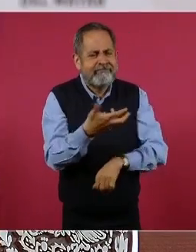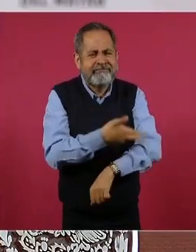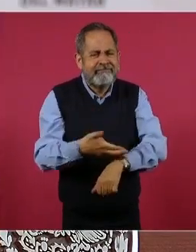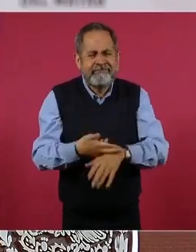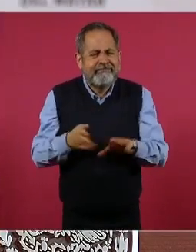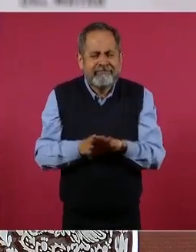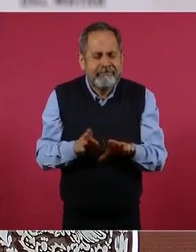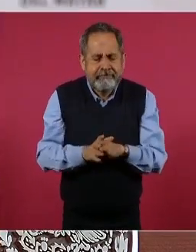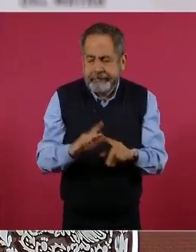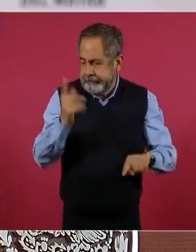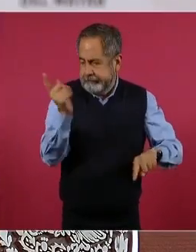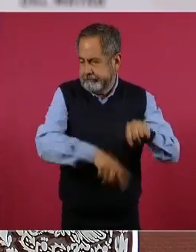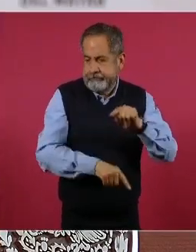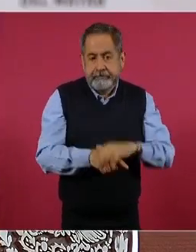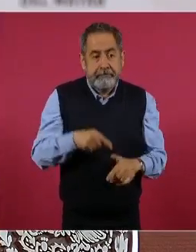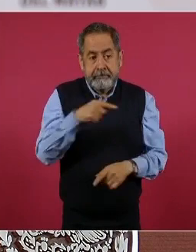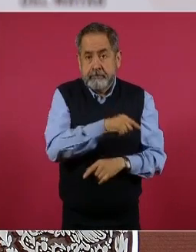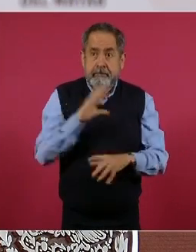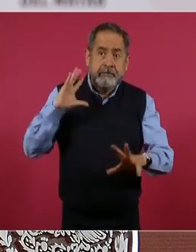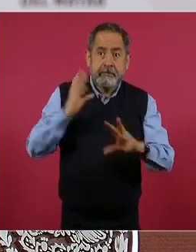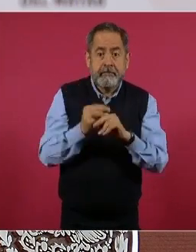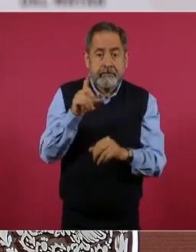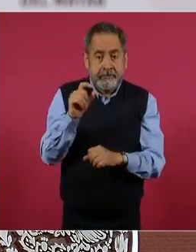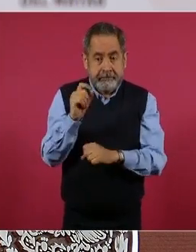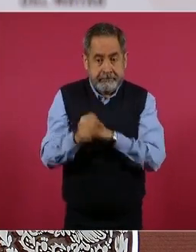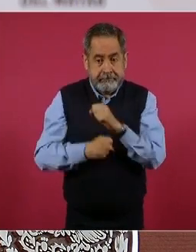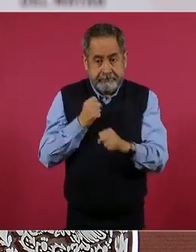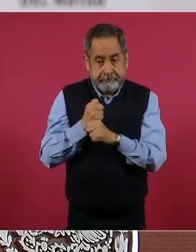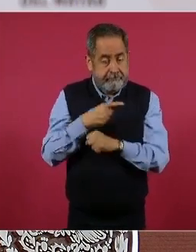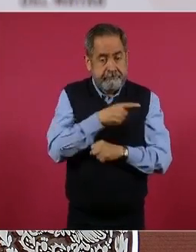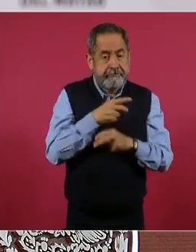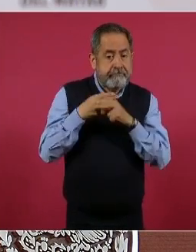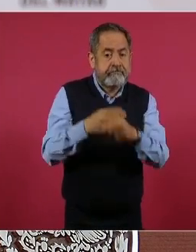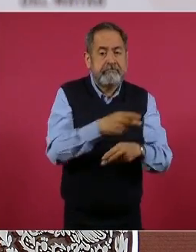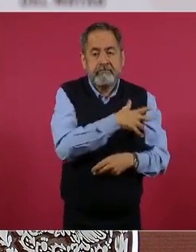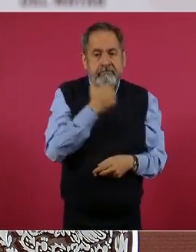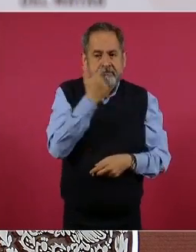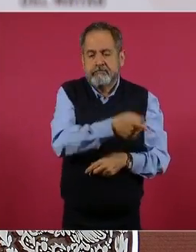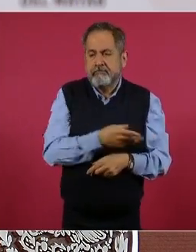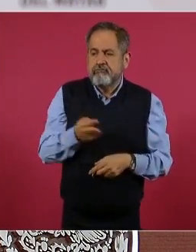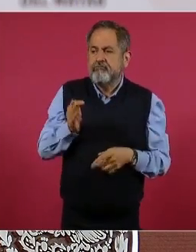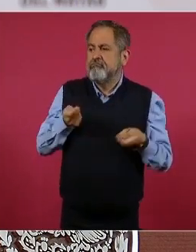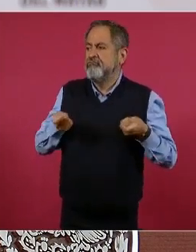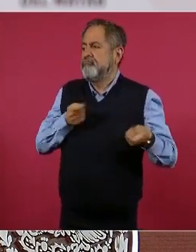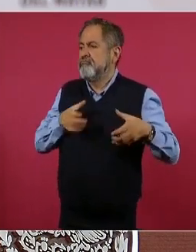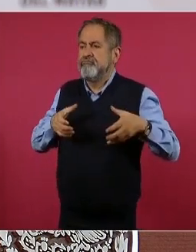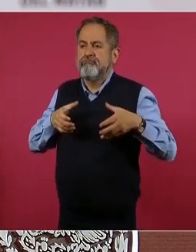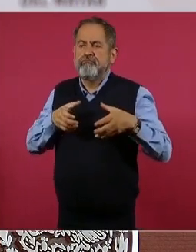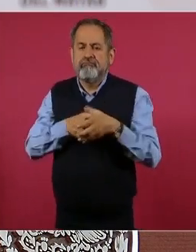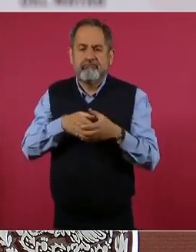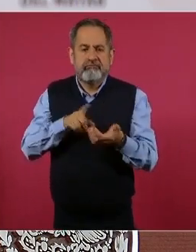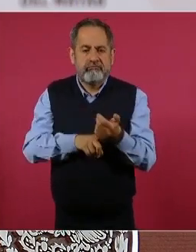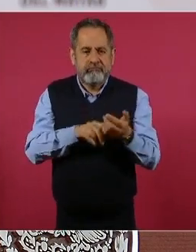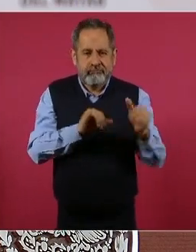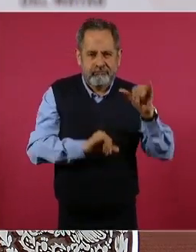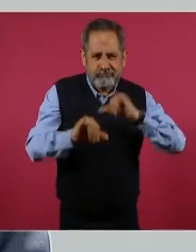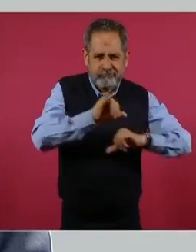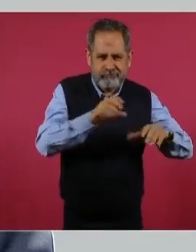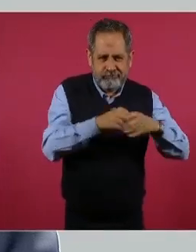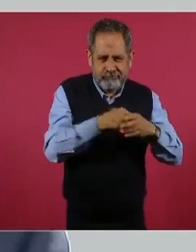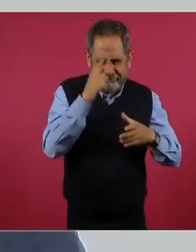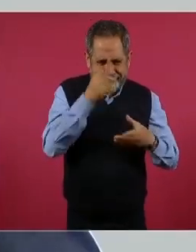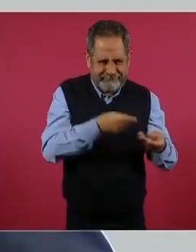esquema que a lo largo de casi 20 años pretendía establecer un falso monopolio en los laboratorios de